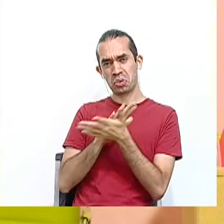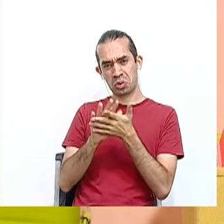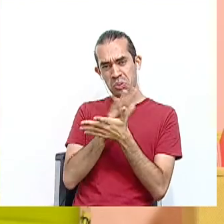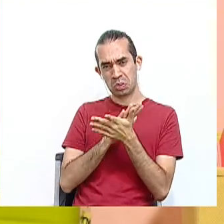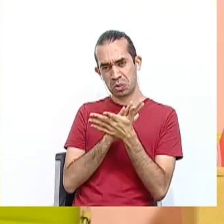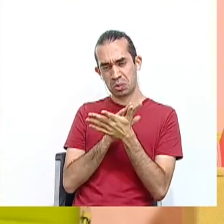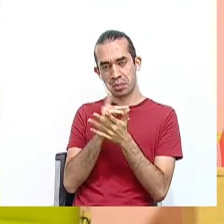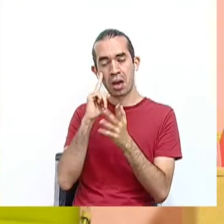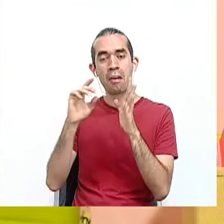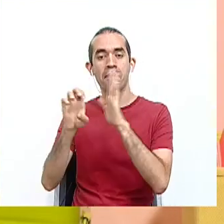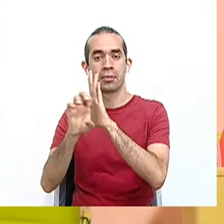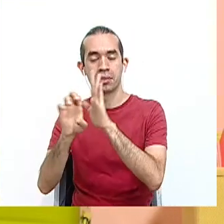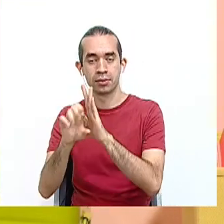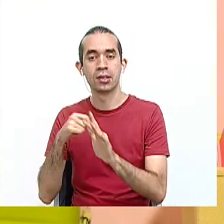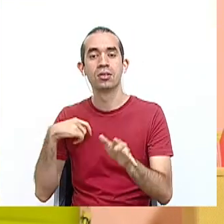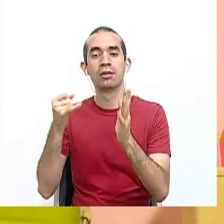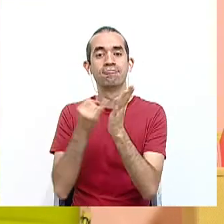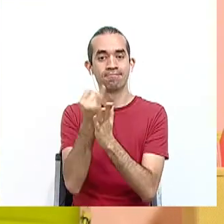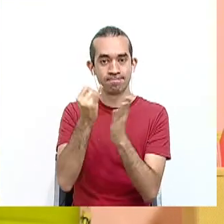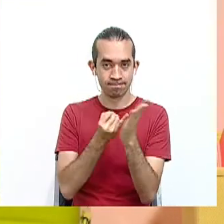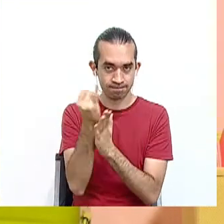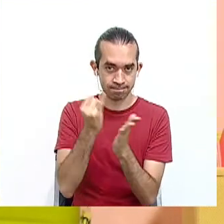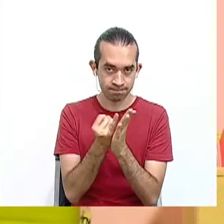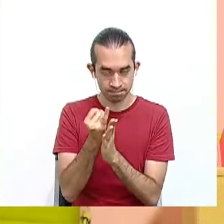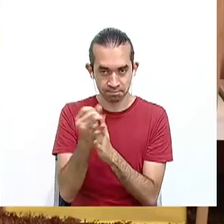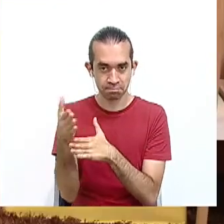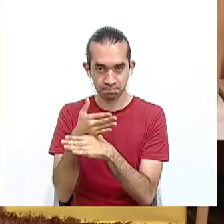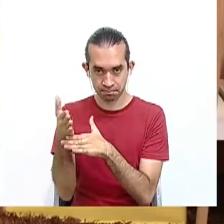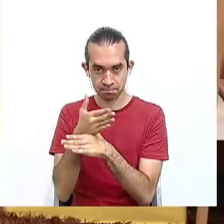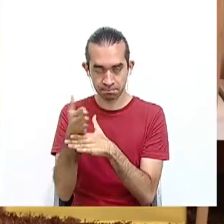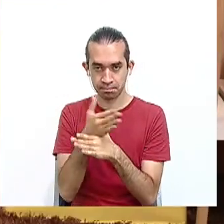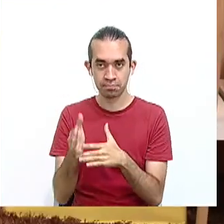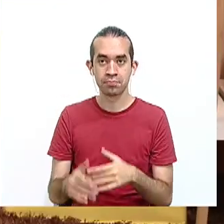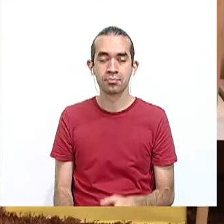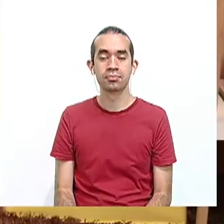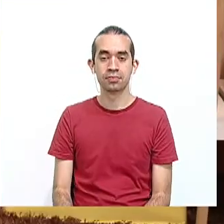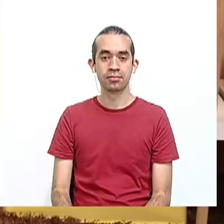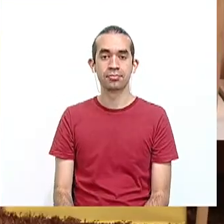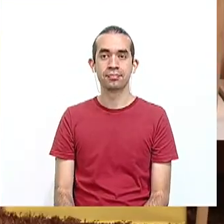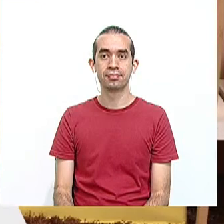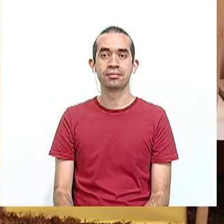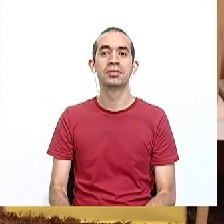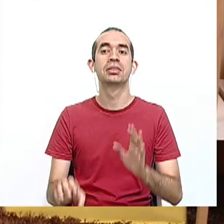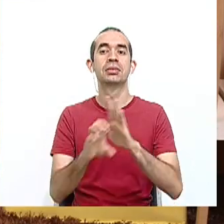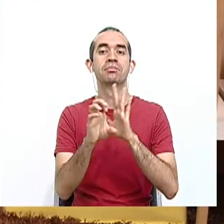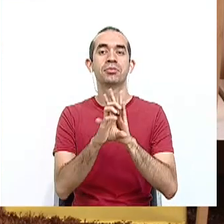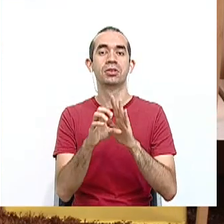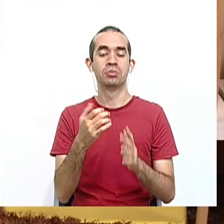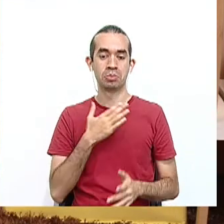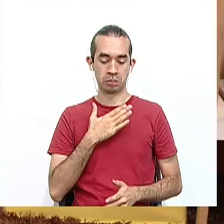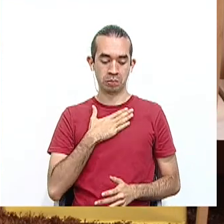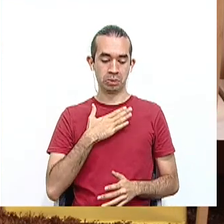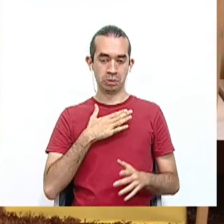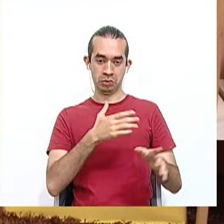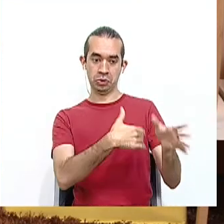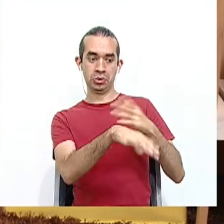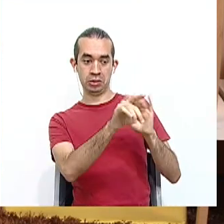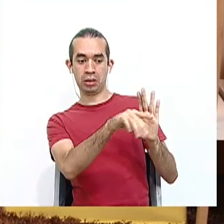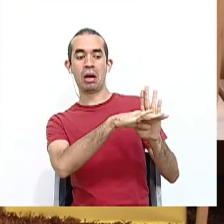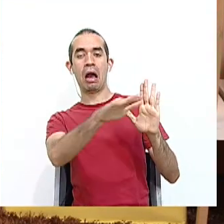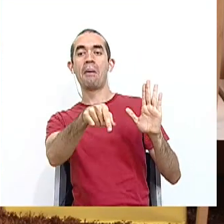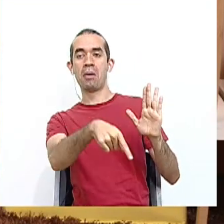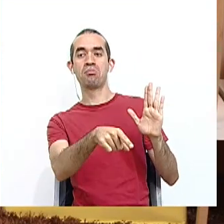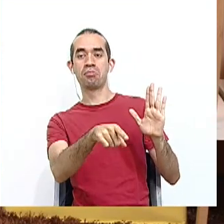par de ejemplos, porque estuve investigando y se los quiero compartir. Resulta que si una dice, en mi cuarto tengo una cama